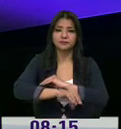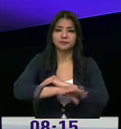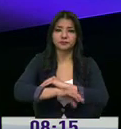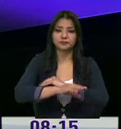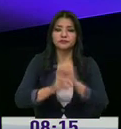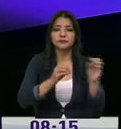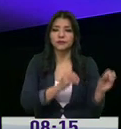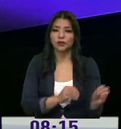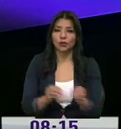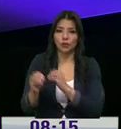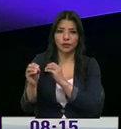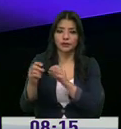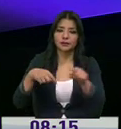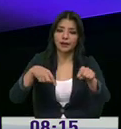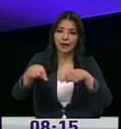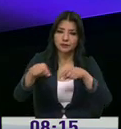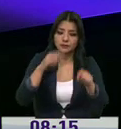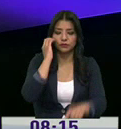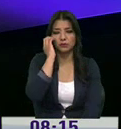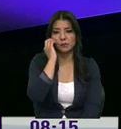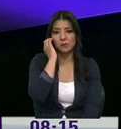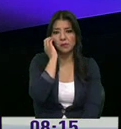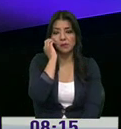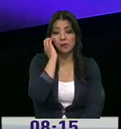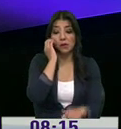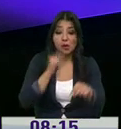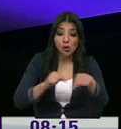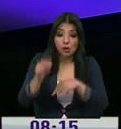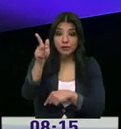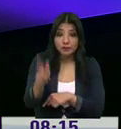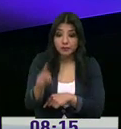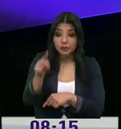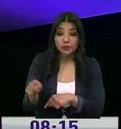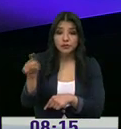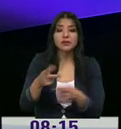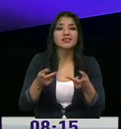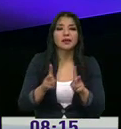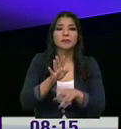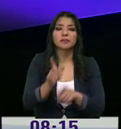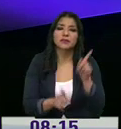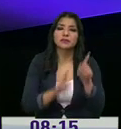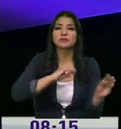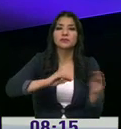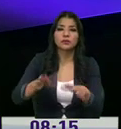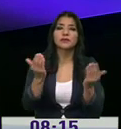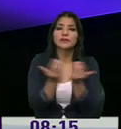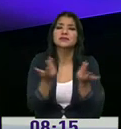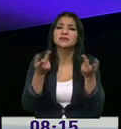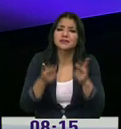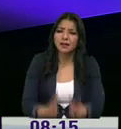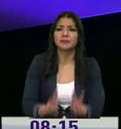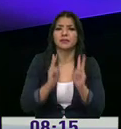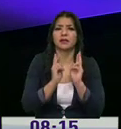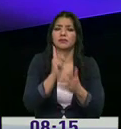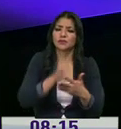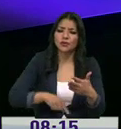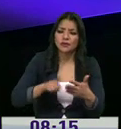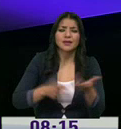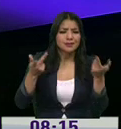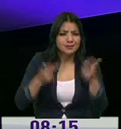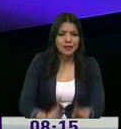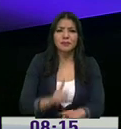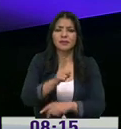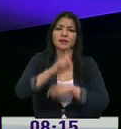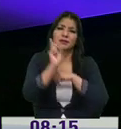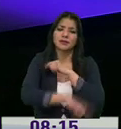orden al tránsito, orden a los mal estacionados, hay que poner orden a la gente que bota la basura indiscriminadamente donde le da la gana,